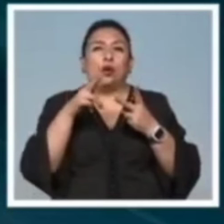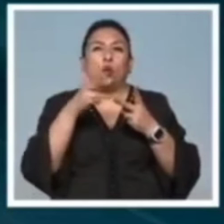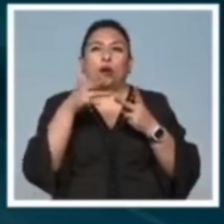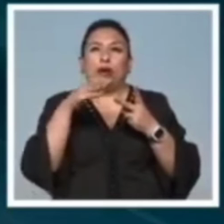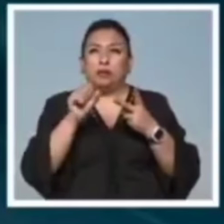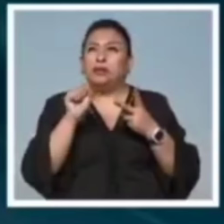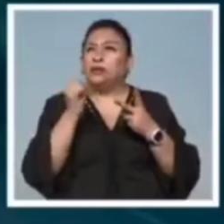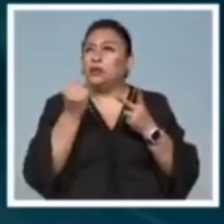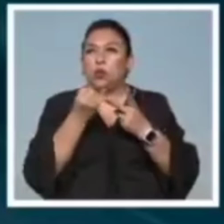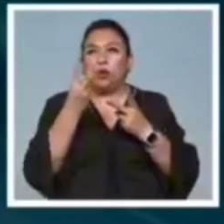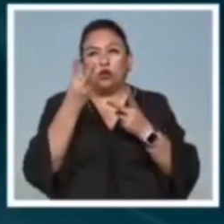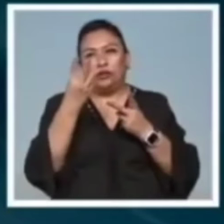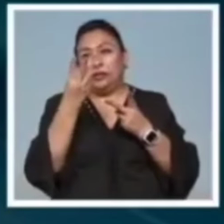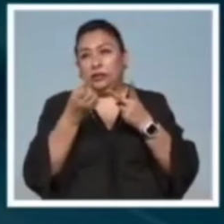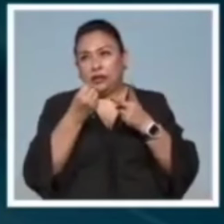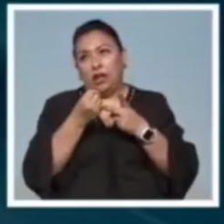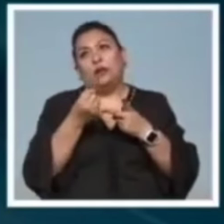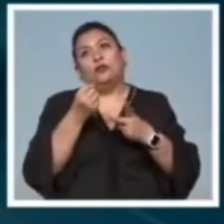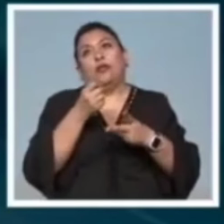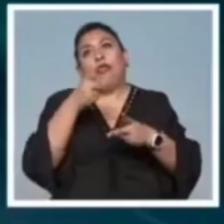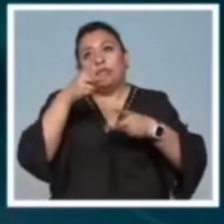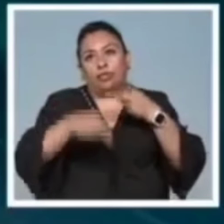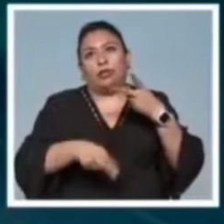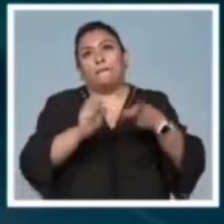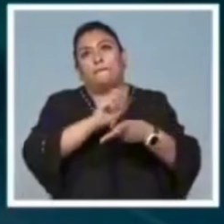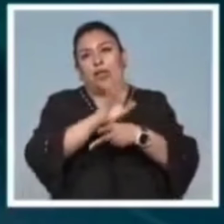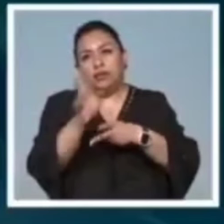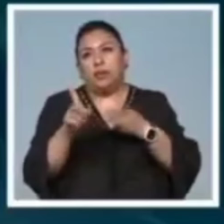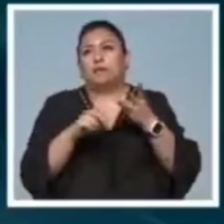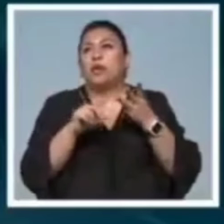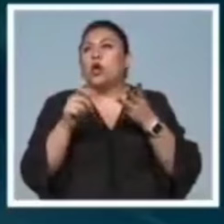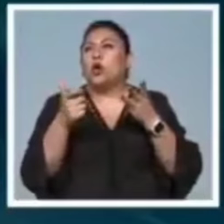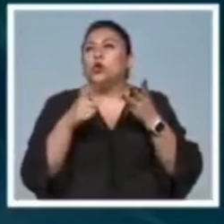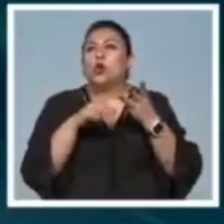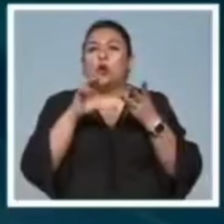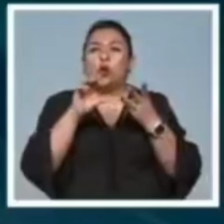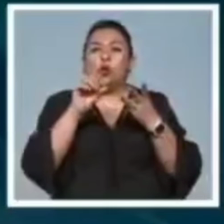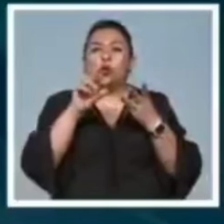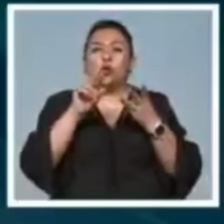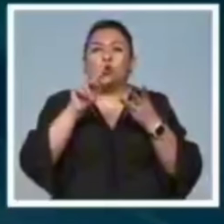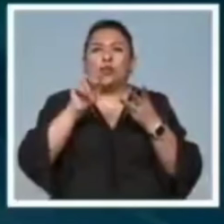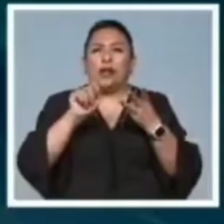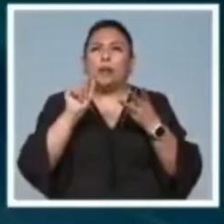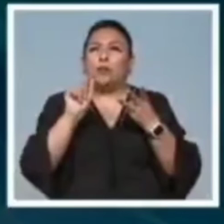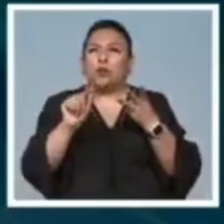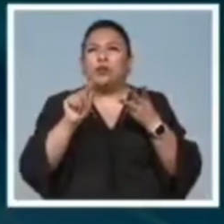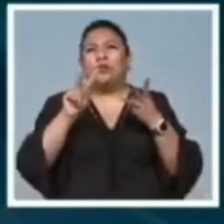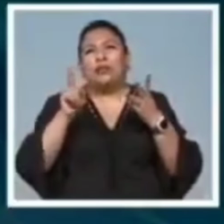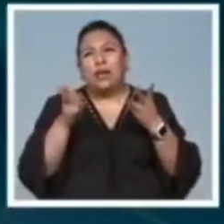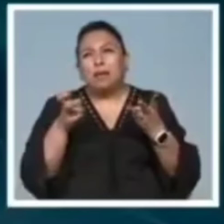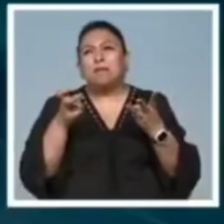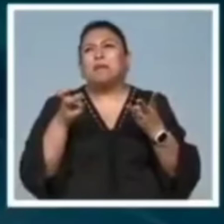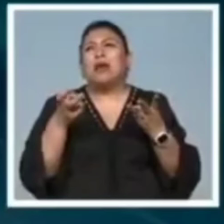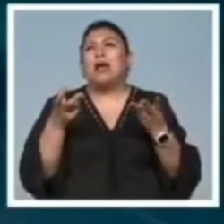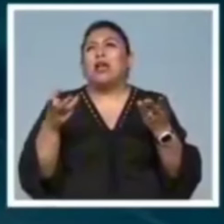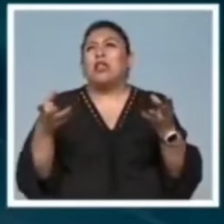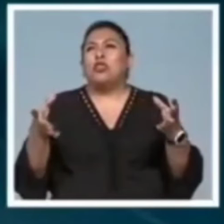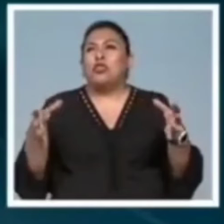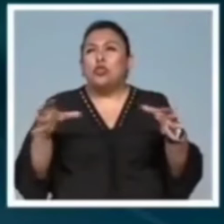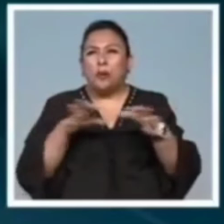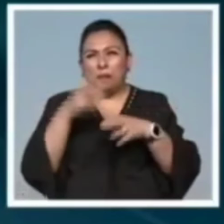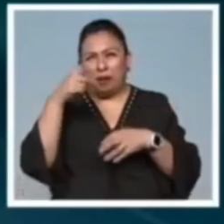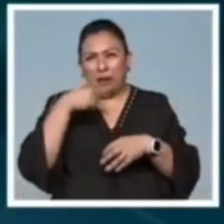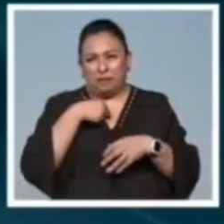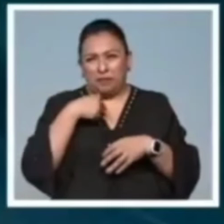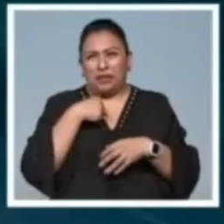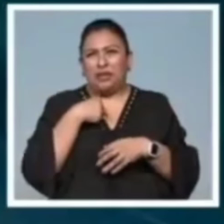tardamos como 2, 3 años, pero nos atravesó la pandemia en el camino. Hay uno que se llama Contrapunto y hablo yo del tema ecléctico, ¿no? Para mí